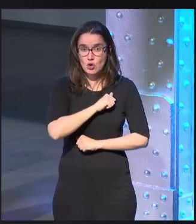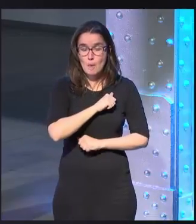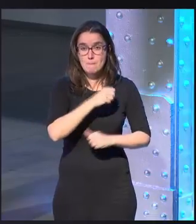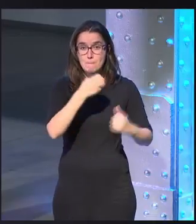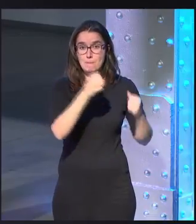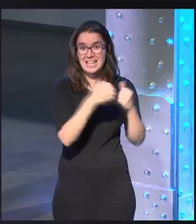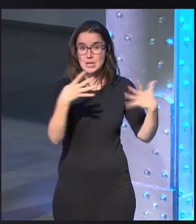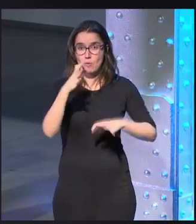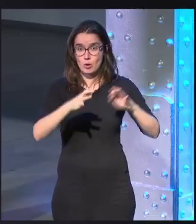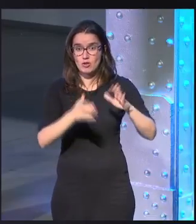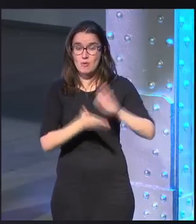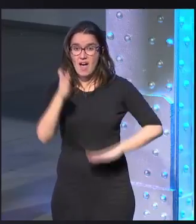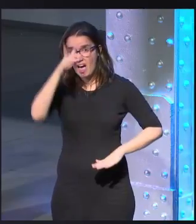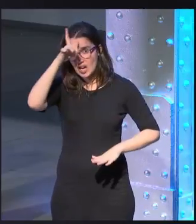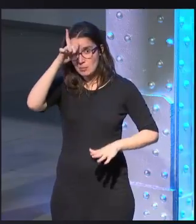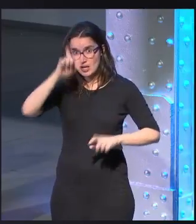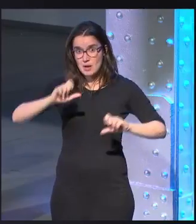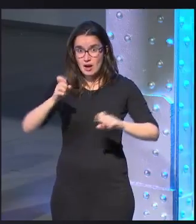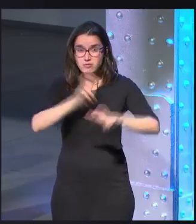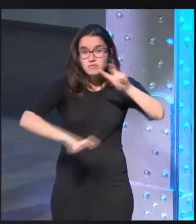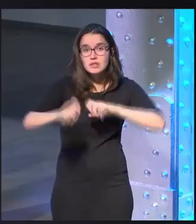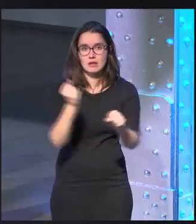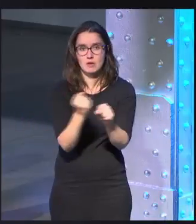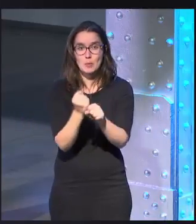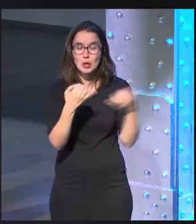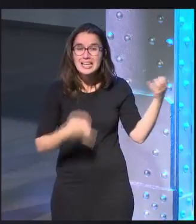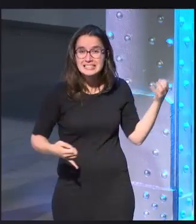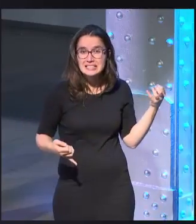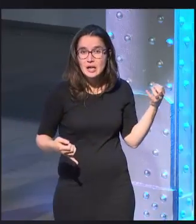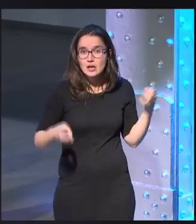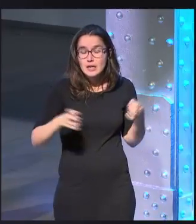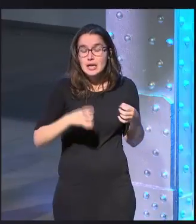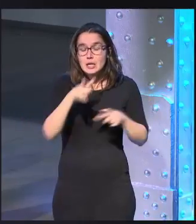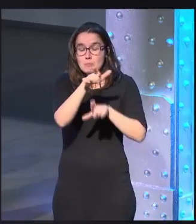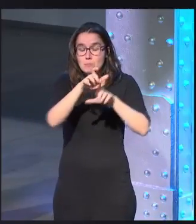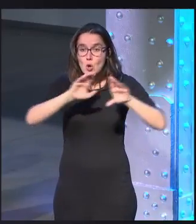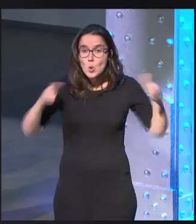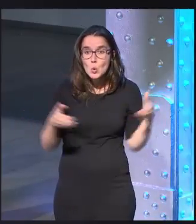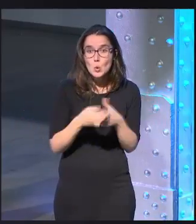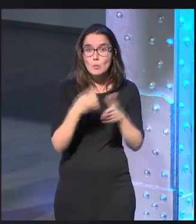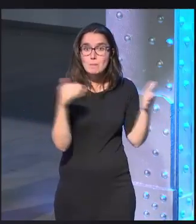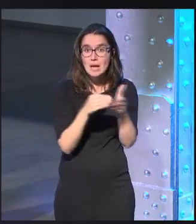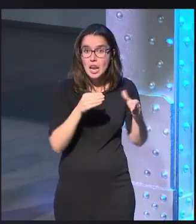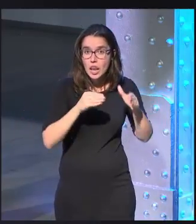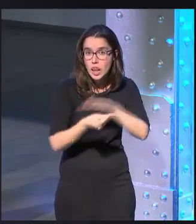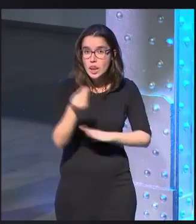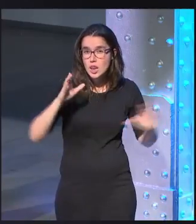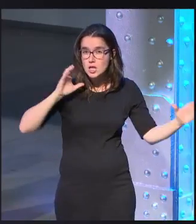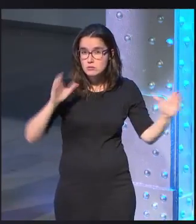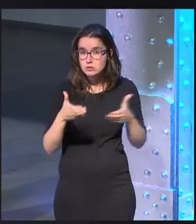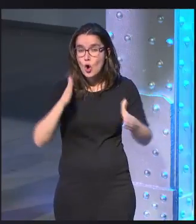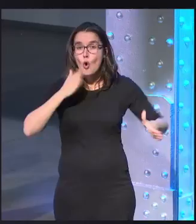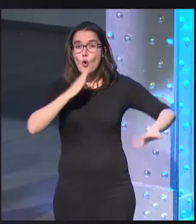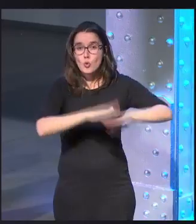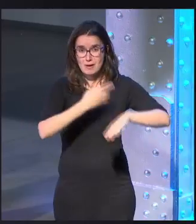para encontrar trabajo. Pero esta crisis tiene una naturaleza que hace que los millennials sean distinta. Es fundamentalmente culpa